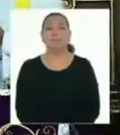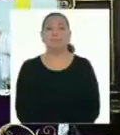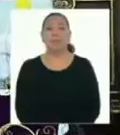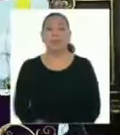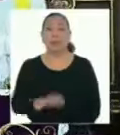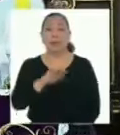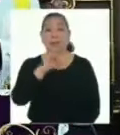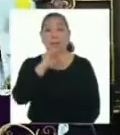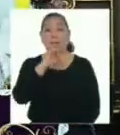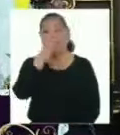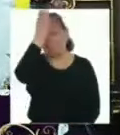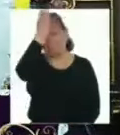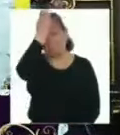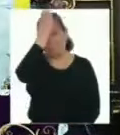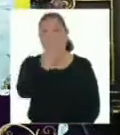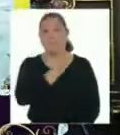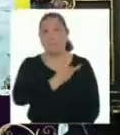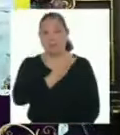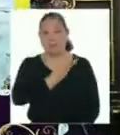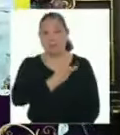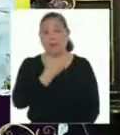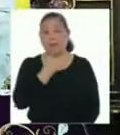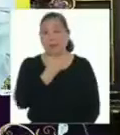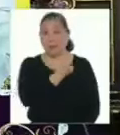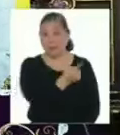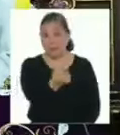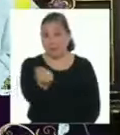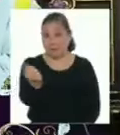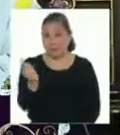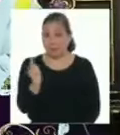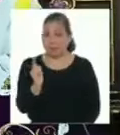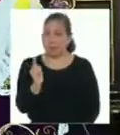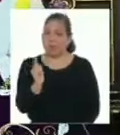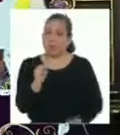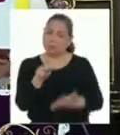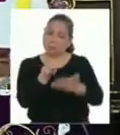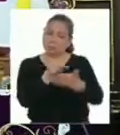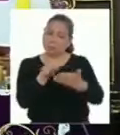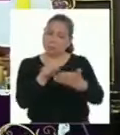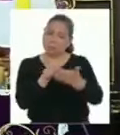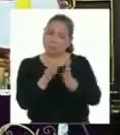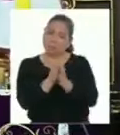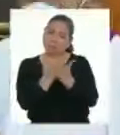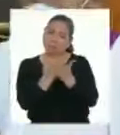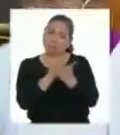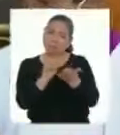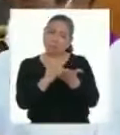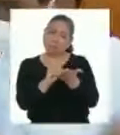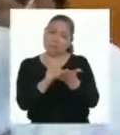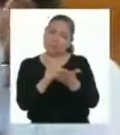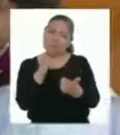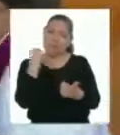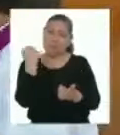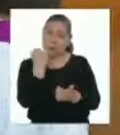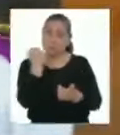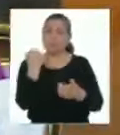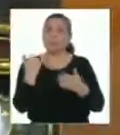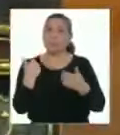El Papa Francisco nos dice en uno de los párrafos más